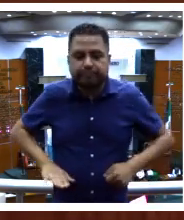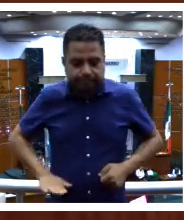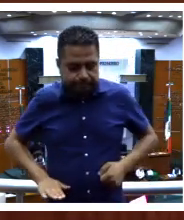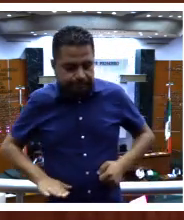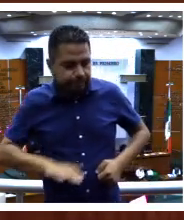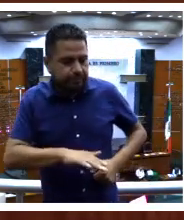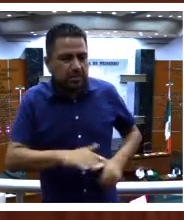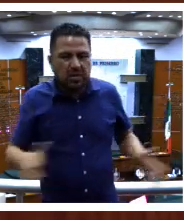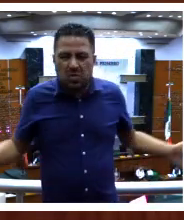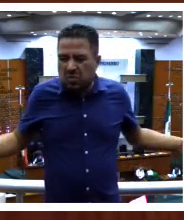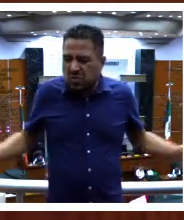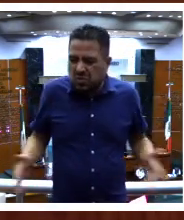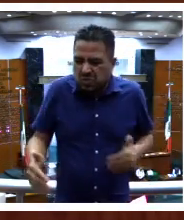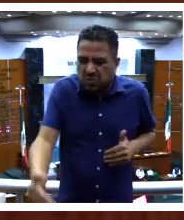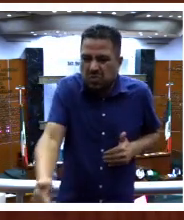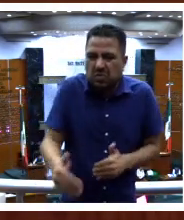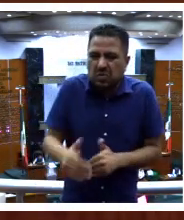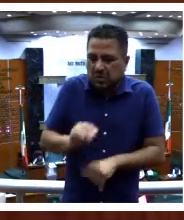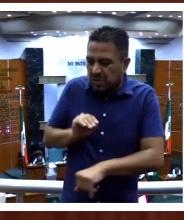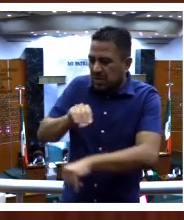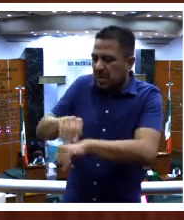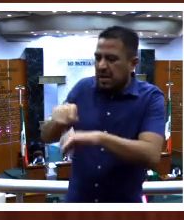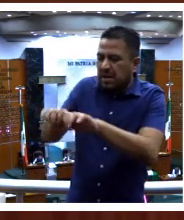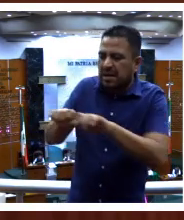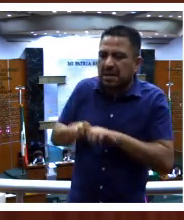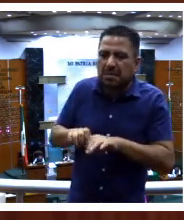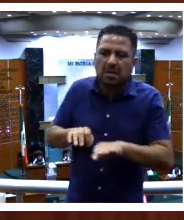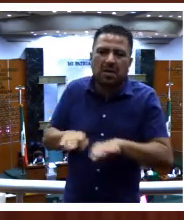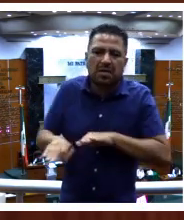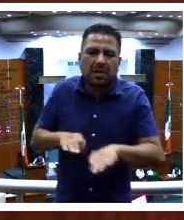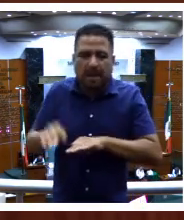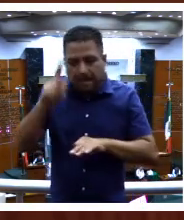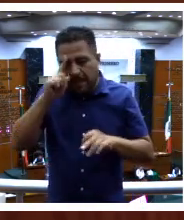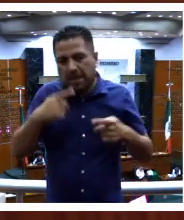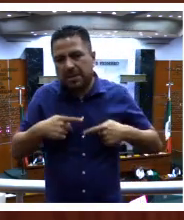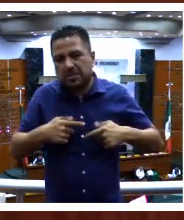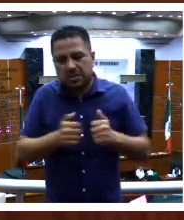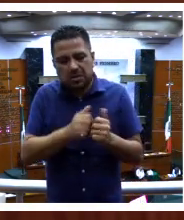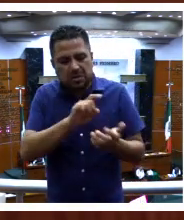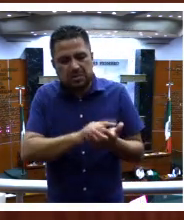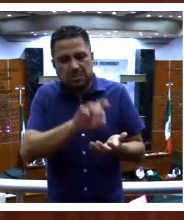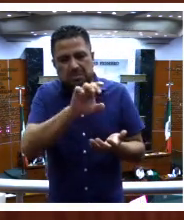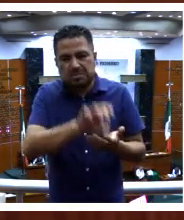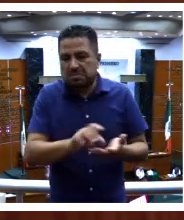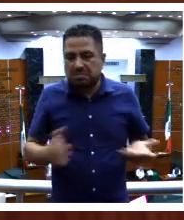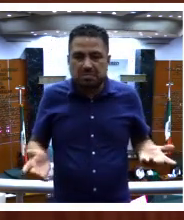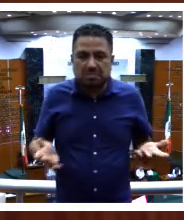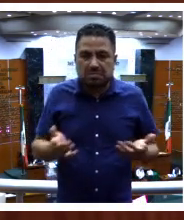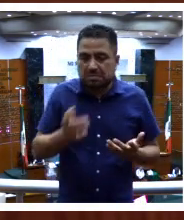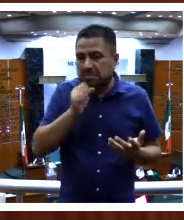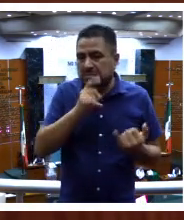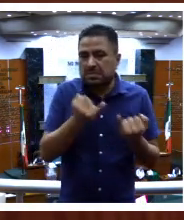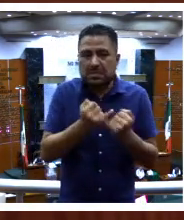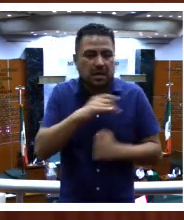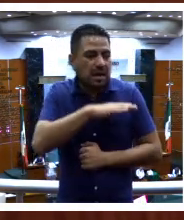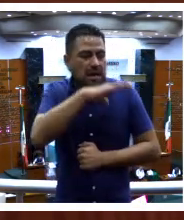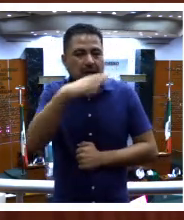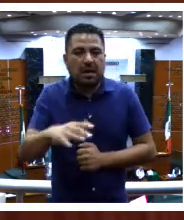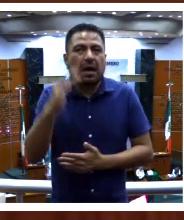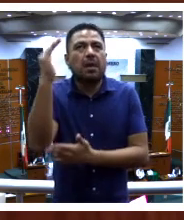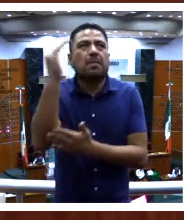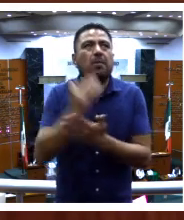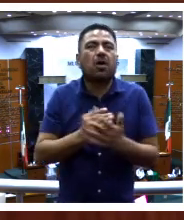espacios reducidos para la implementación de equipo de trabajo para personas con discapacidad y, en general,